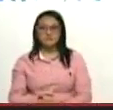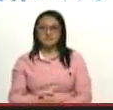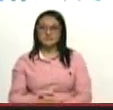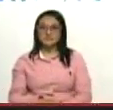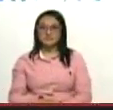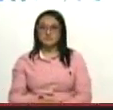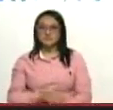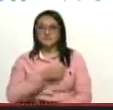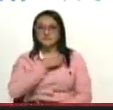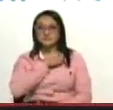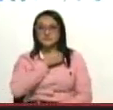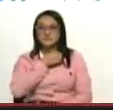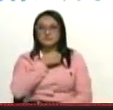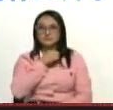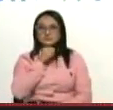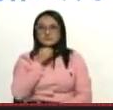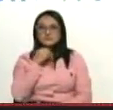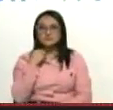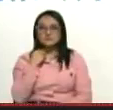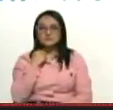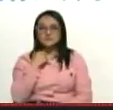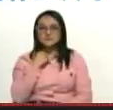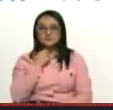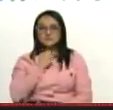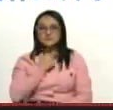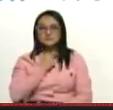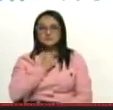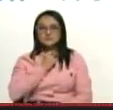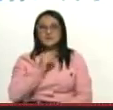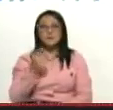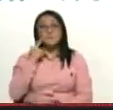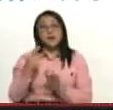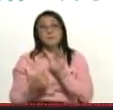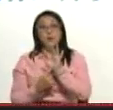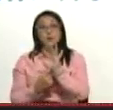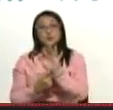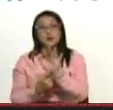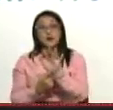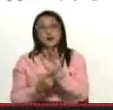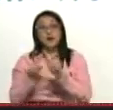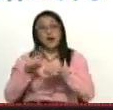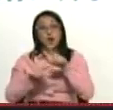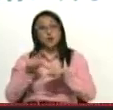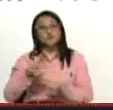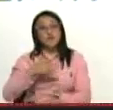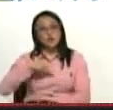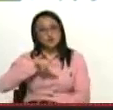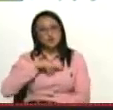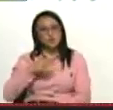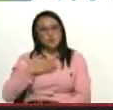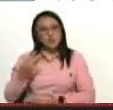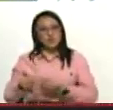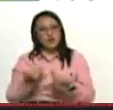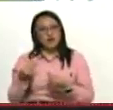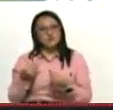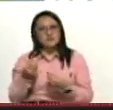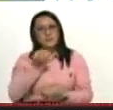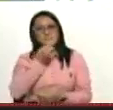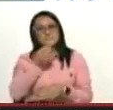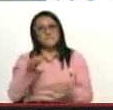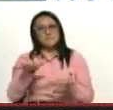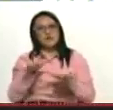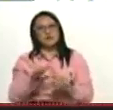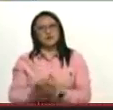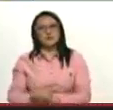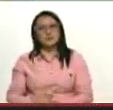para mostrarle a esos tontos lo que nosotros podemos hacer lo que es magnífico y hermoso en